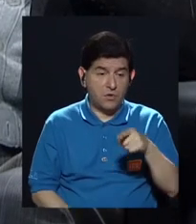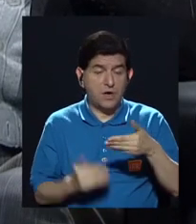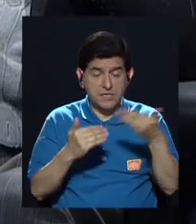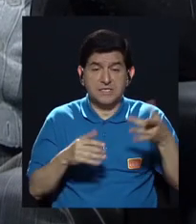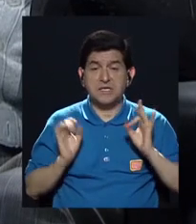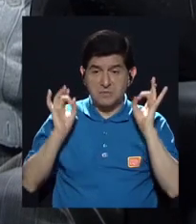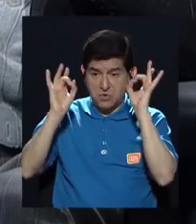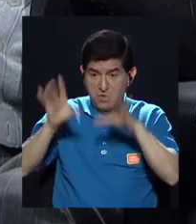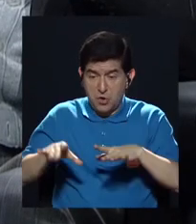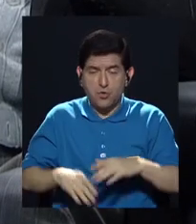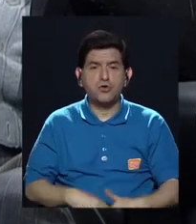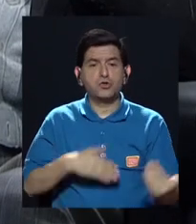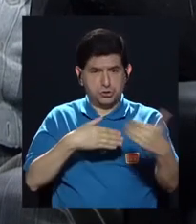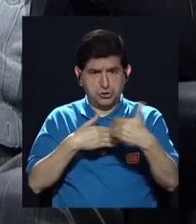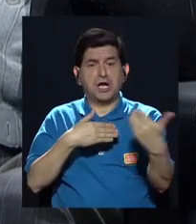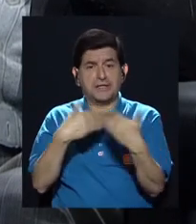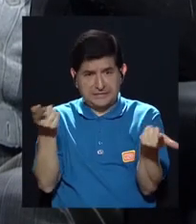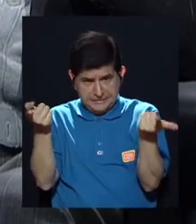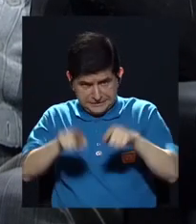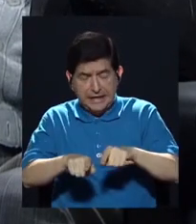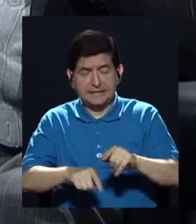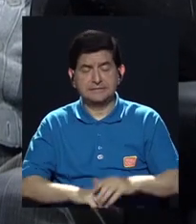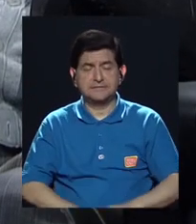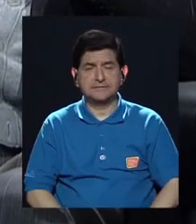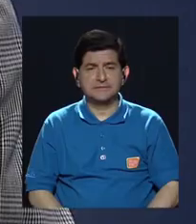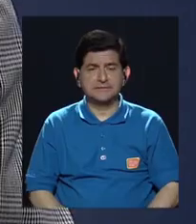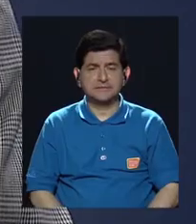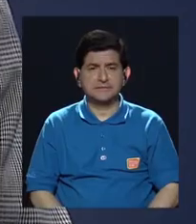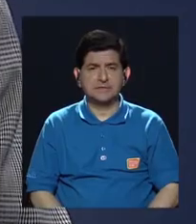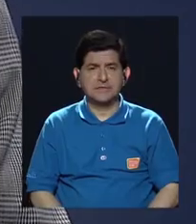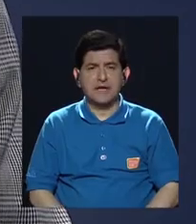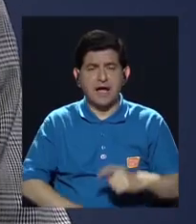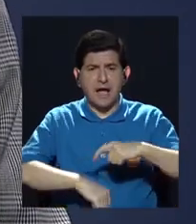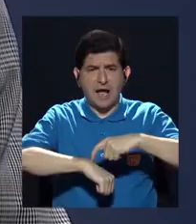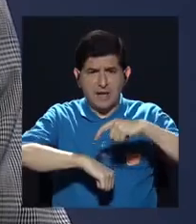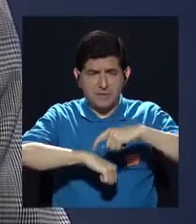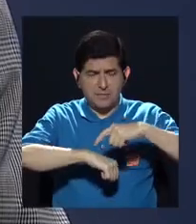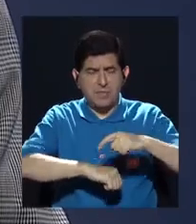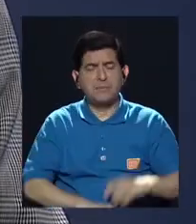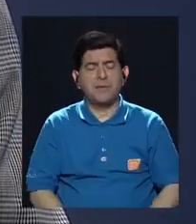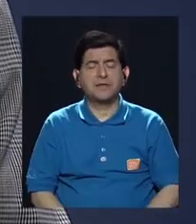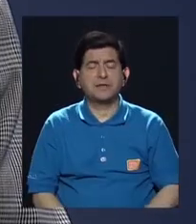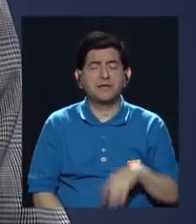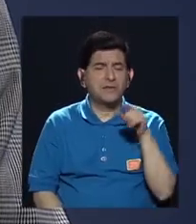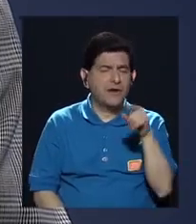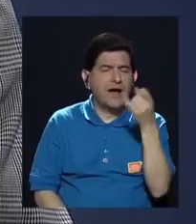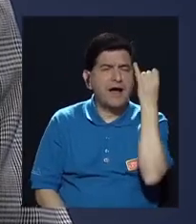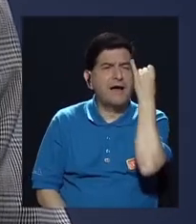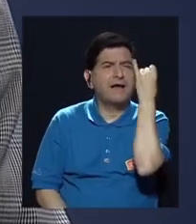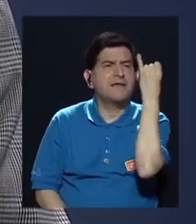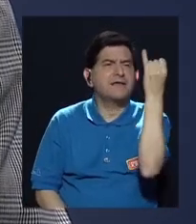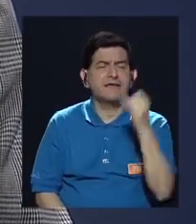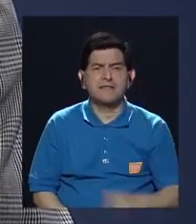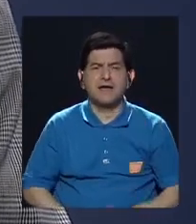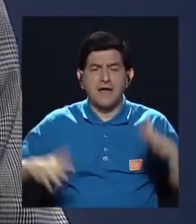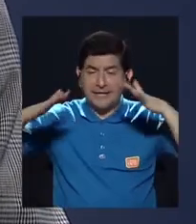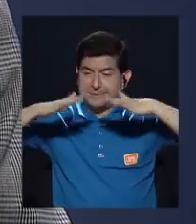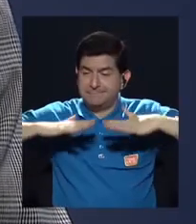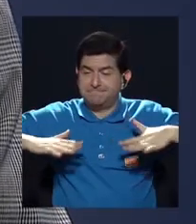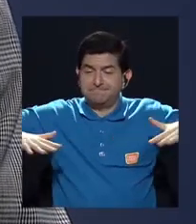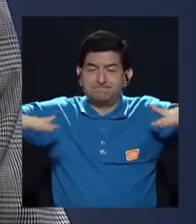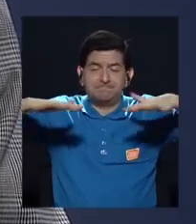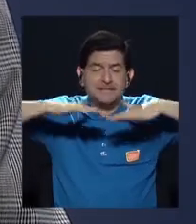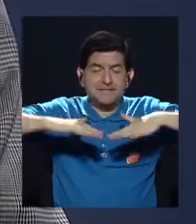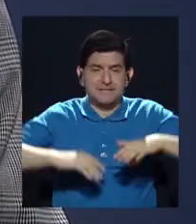ese tipo de odios, y hubo atentados, sí, el mismo atentado cuando se levantaba el avión. Eso da una idea en qué clima